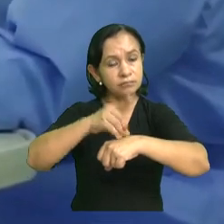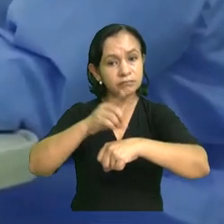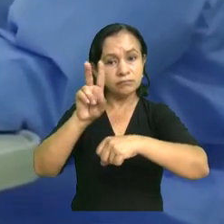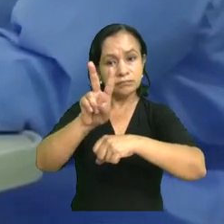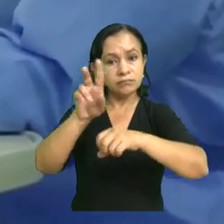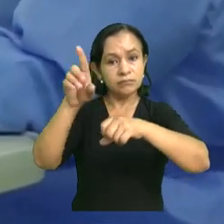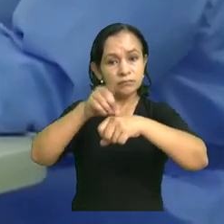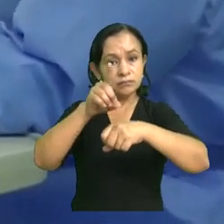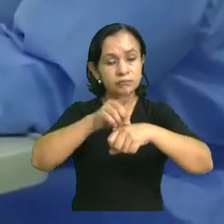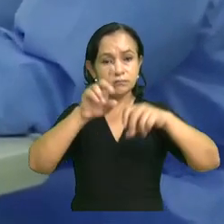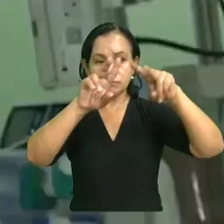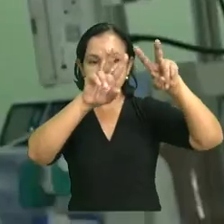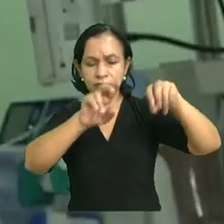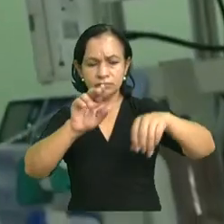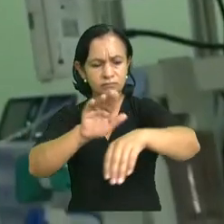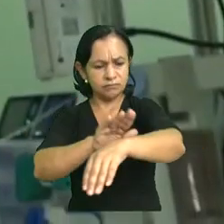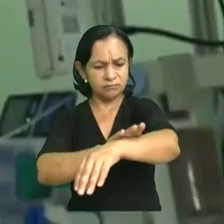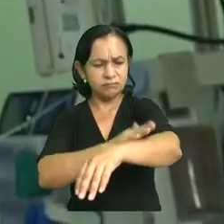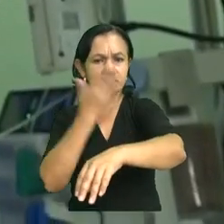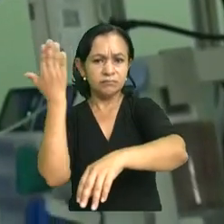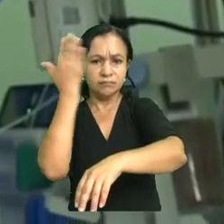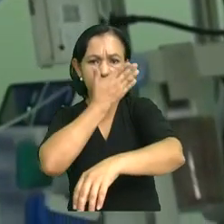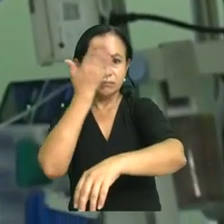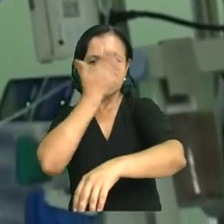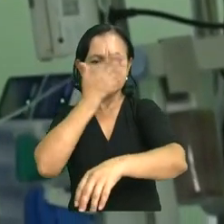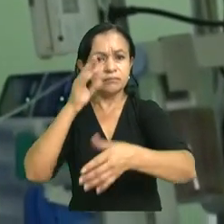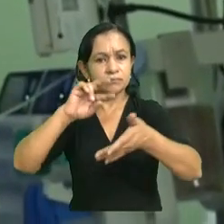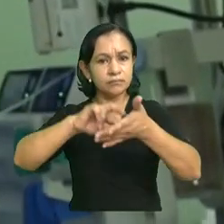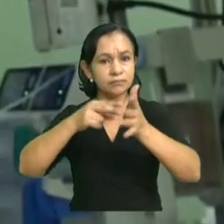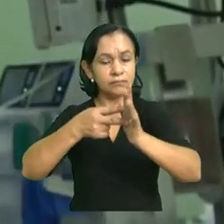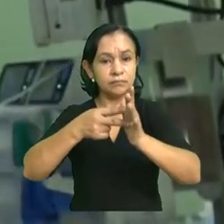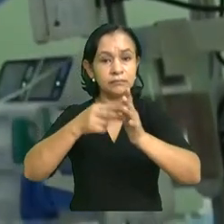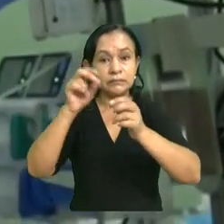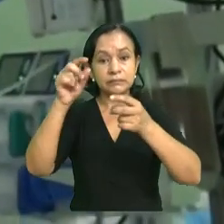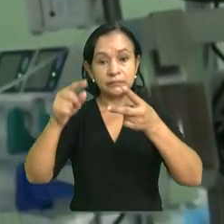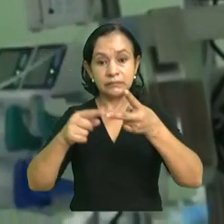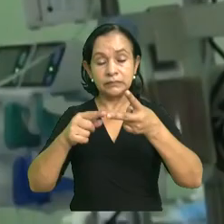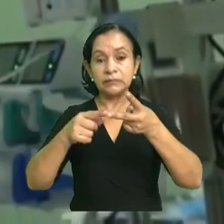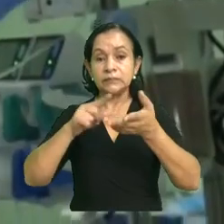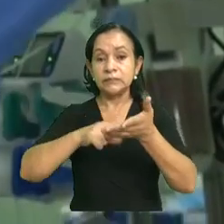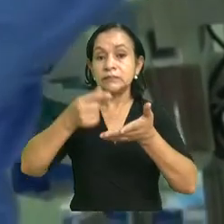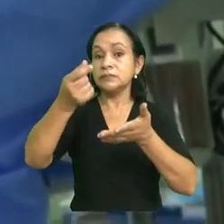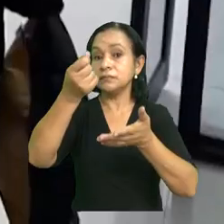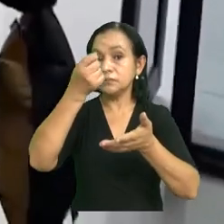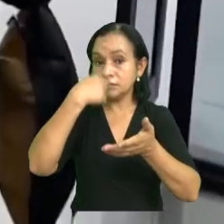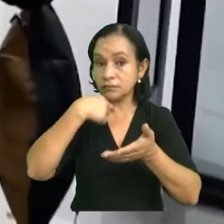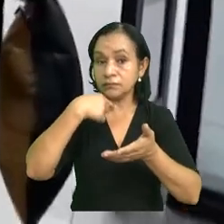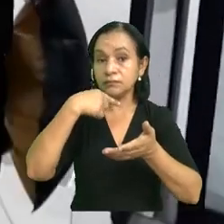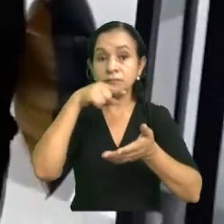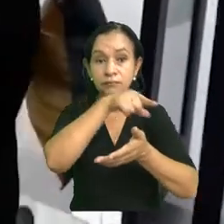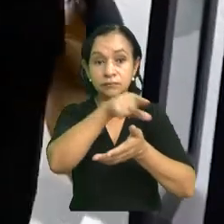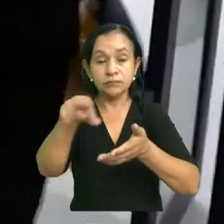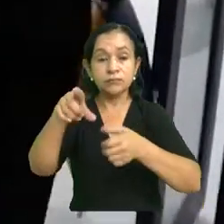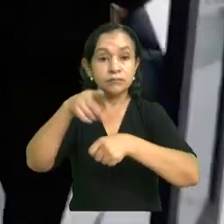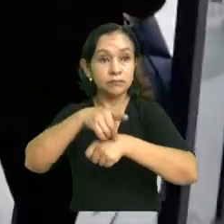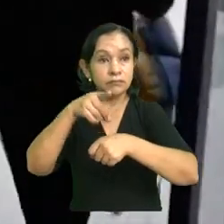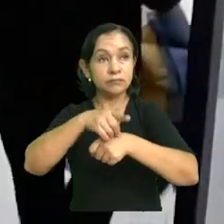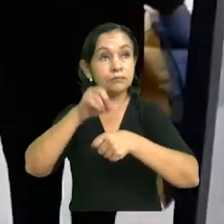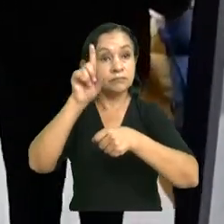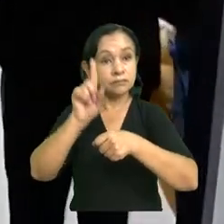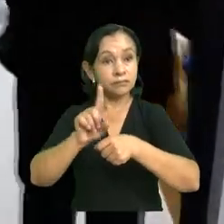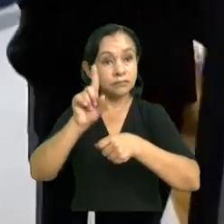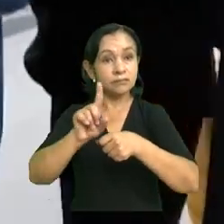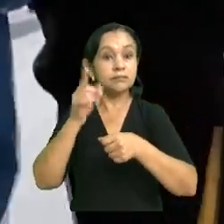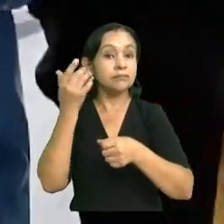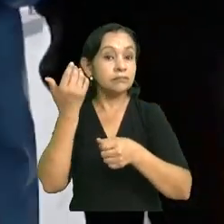pacientes, comentó que el oscurecimiento de la piel se atribuye al efecto secundario de un medicamento que le fue suministrado durante las primeras etapas